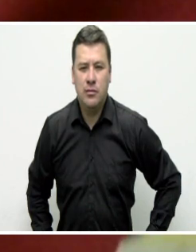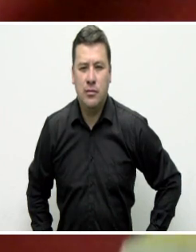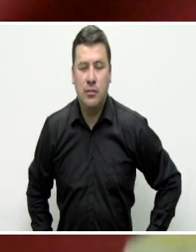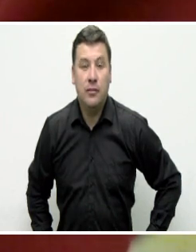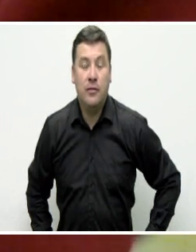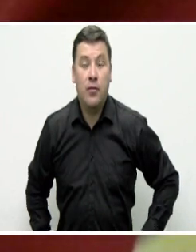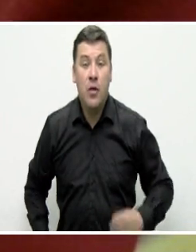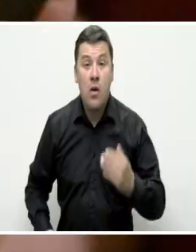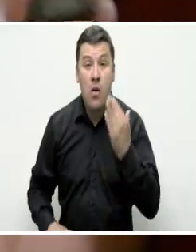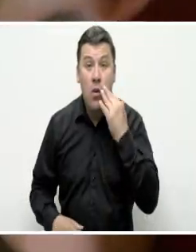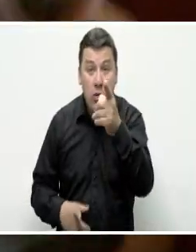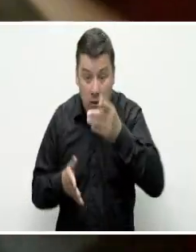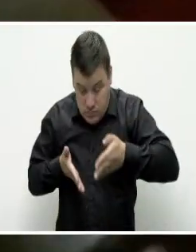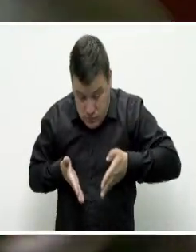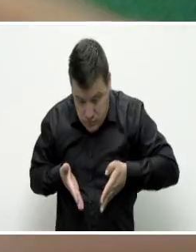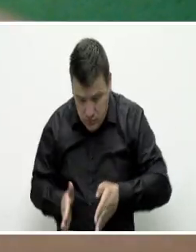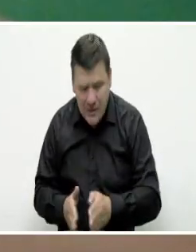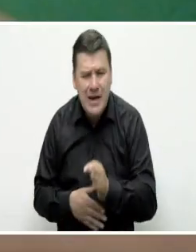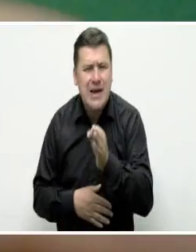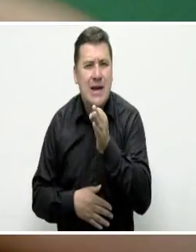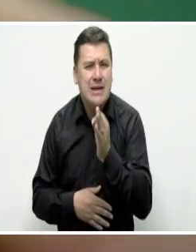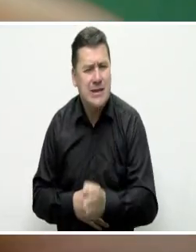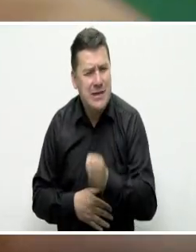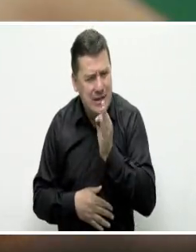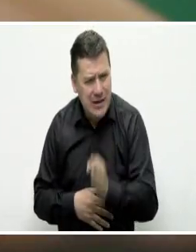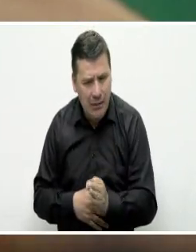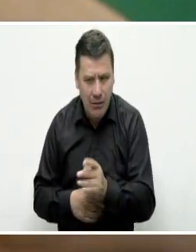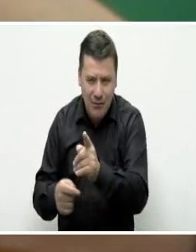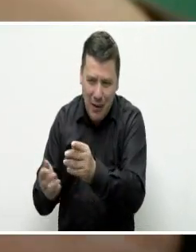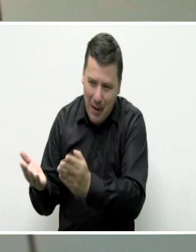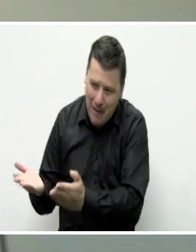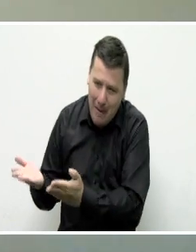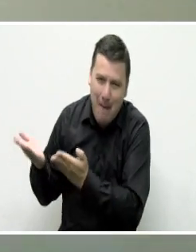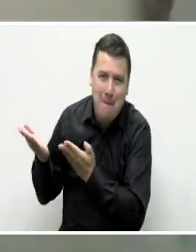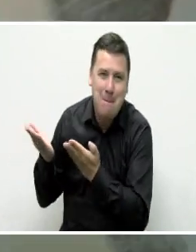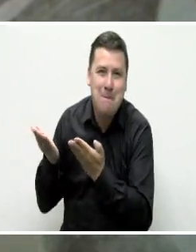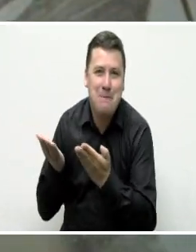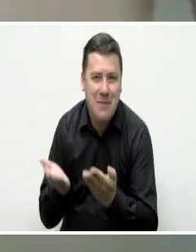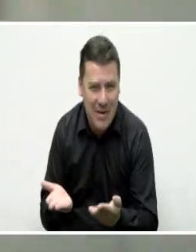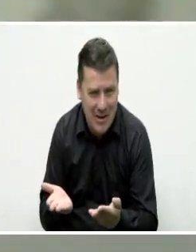Cuando naces, siempre hay alguien que te da la bienvenida al mundo.